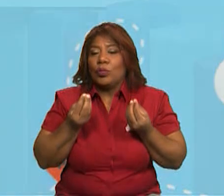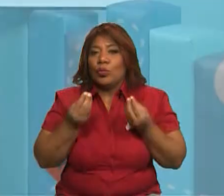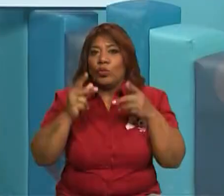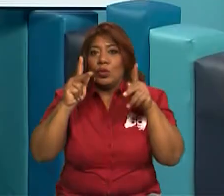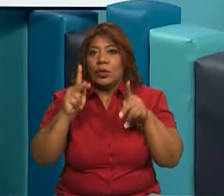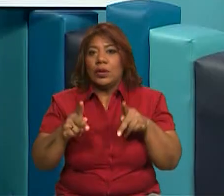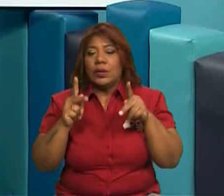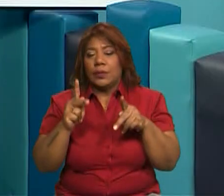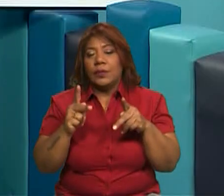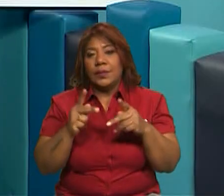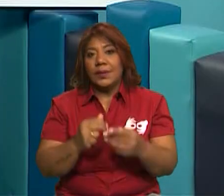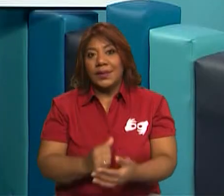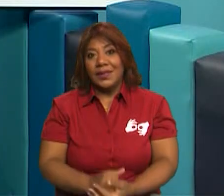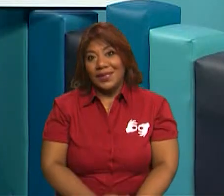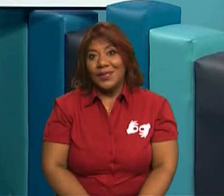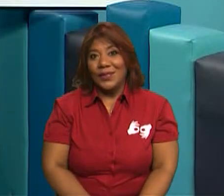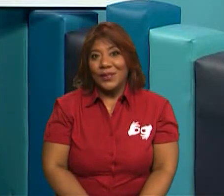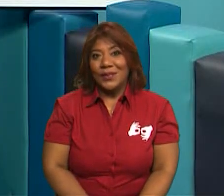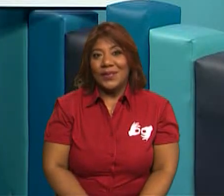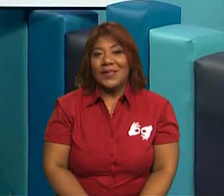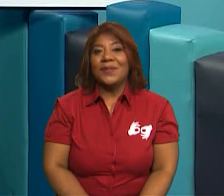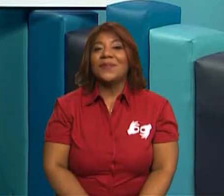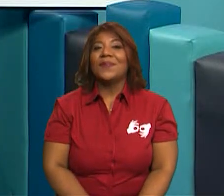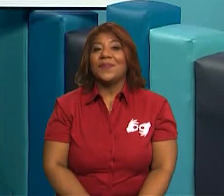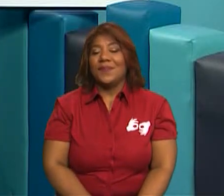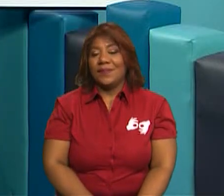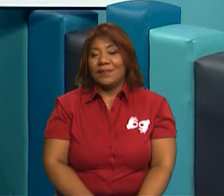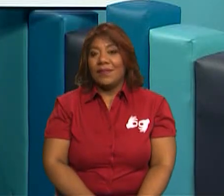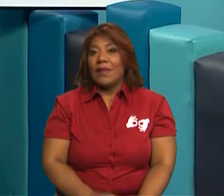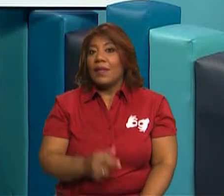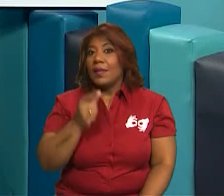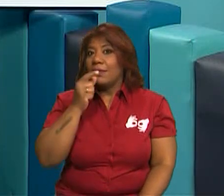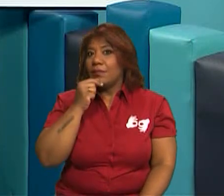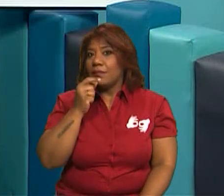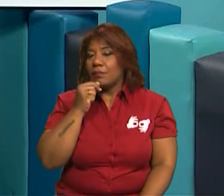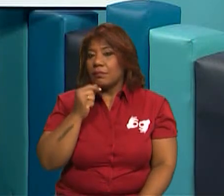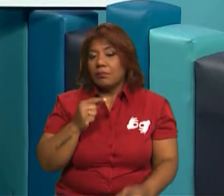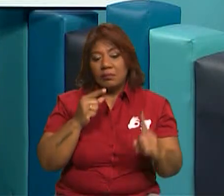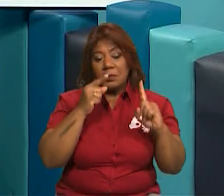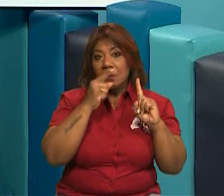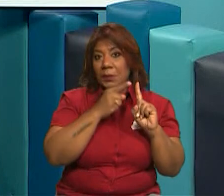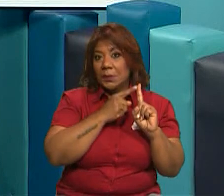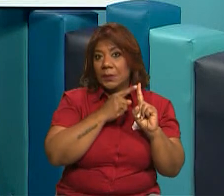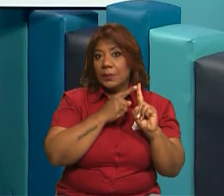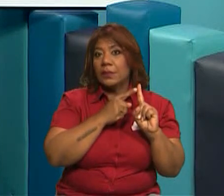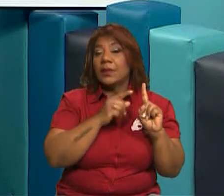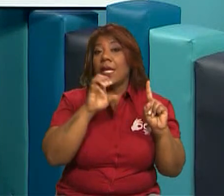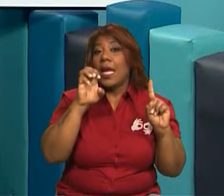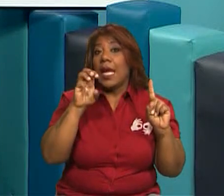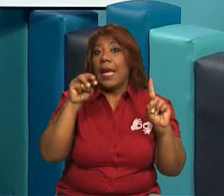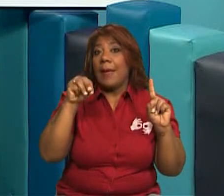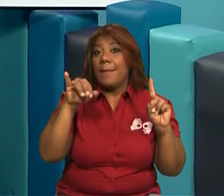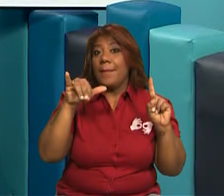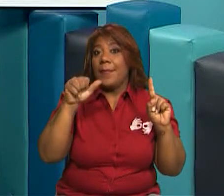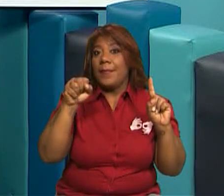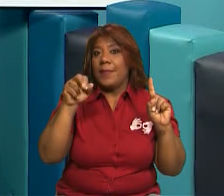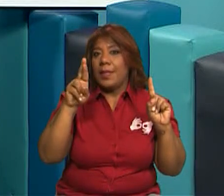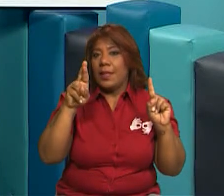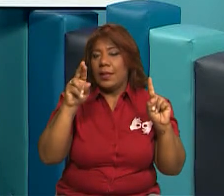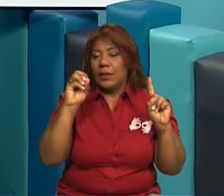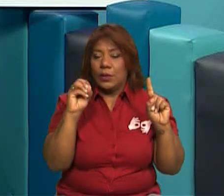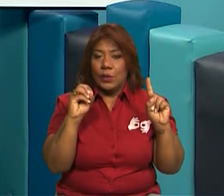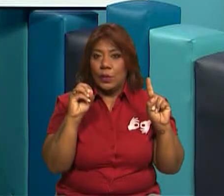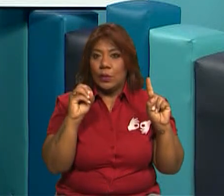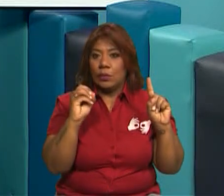personas determinadas y entonces el emisor es el que lo escribe, ¿no? El canal viene siendo el periódico. Y entonces el